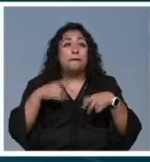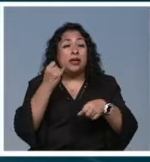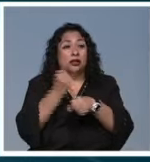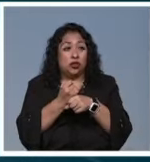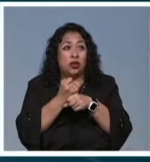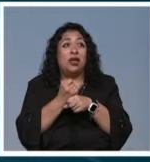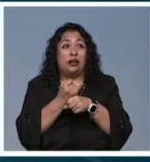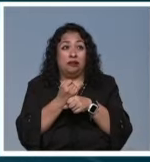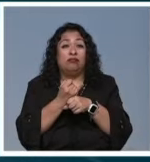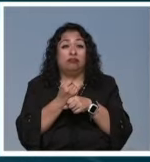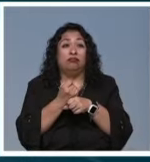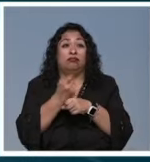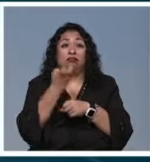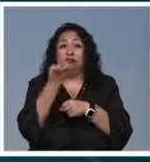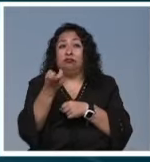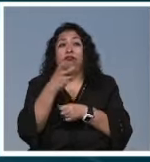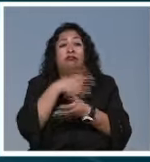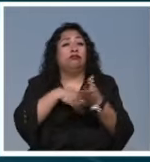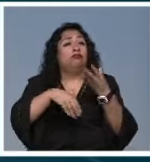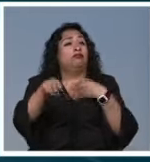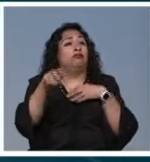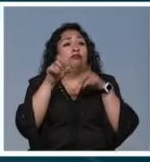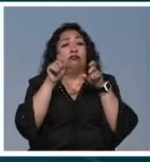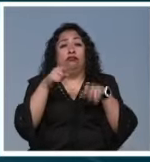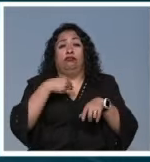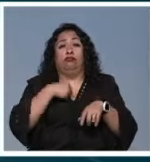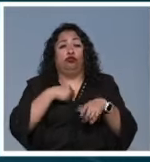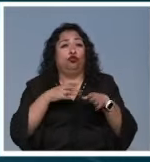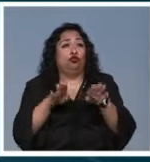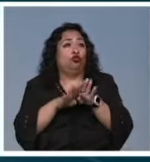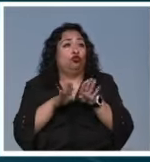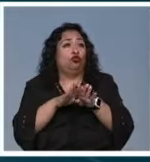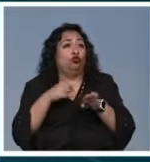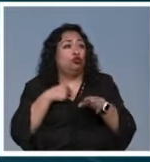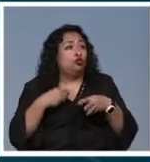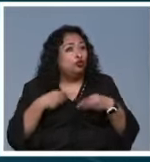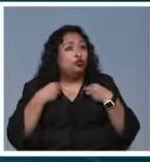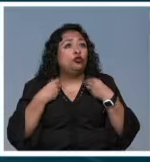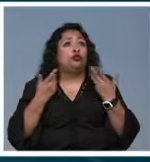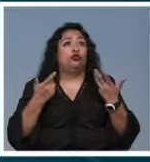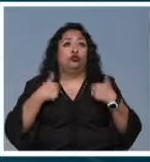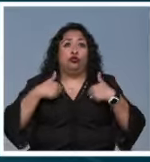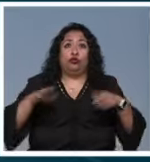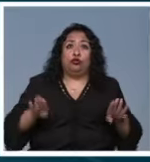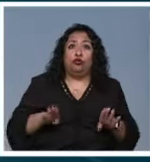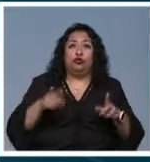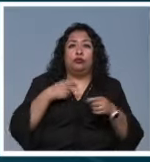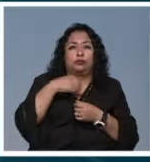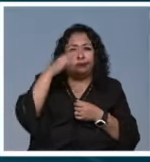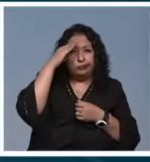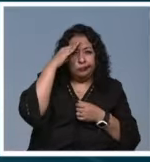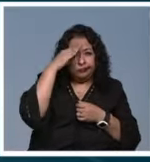personaje repercute inmediatamente en mi manera de vivir, en mi manera de ser, en mi manera de